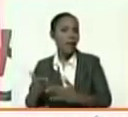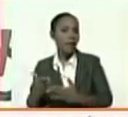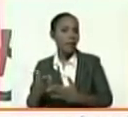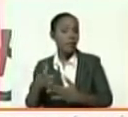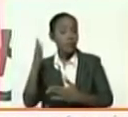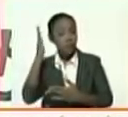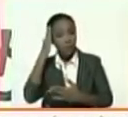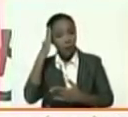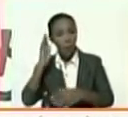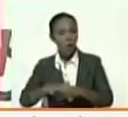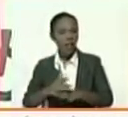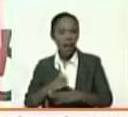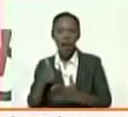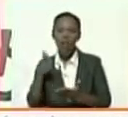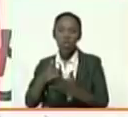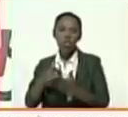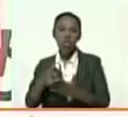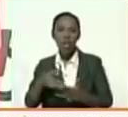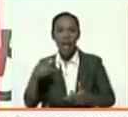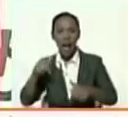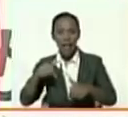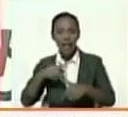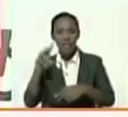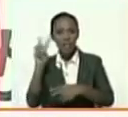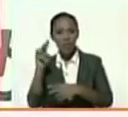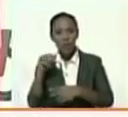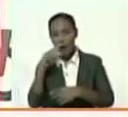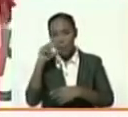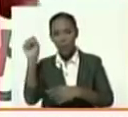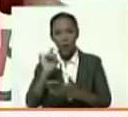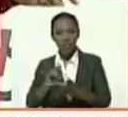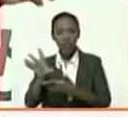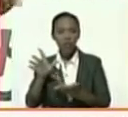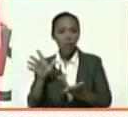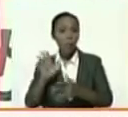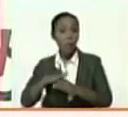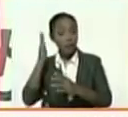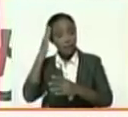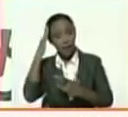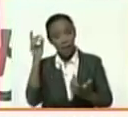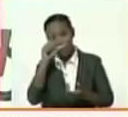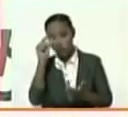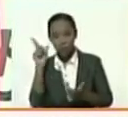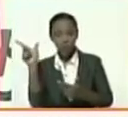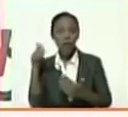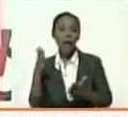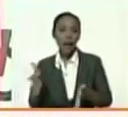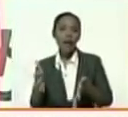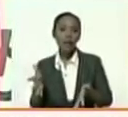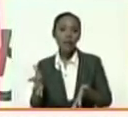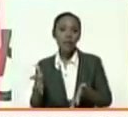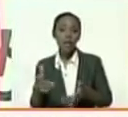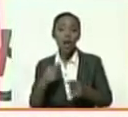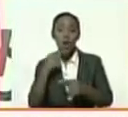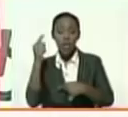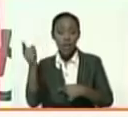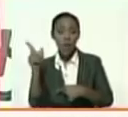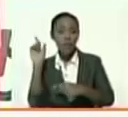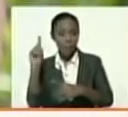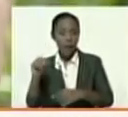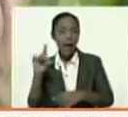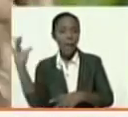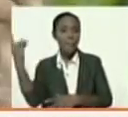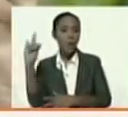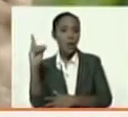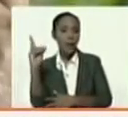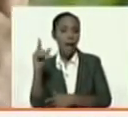PSUV. Porque les vamos a ganar. Y eso lo dijeron allá en Bolivia. Eso sería